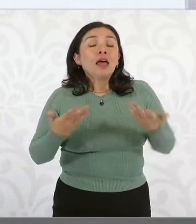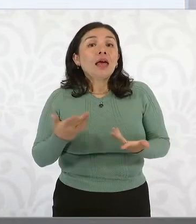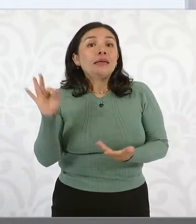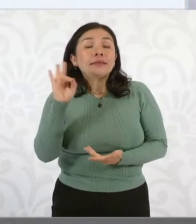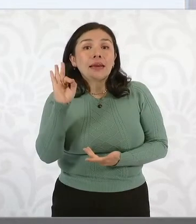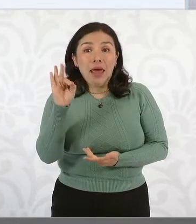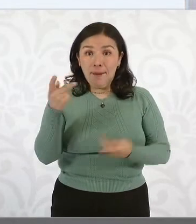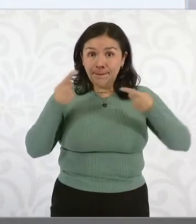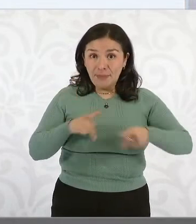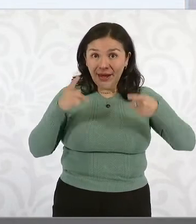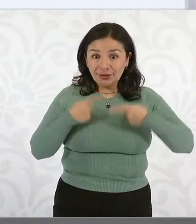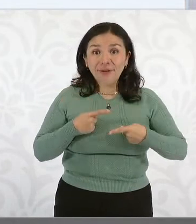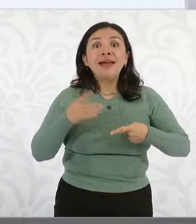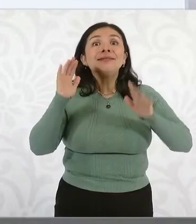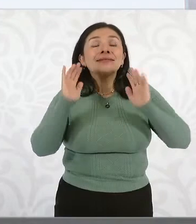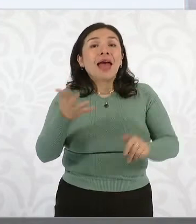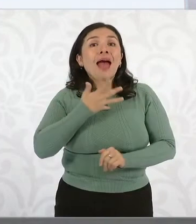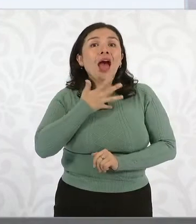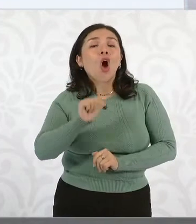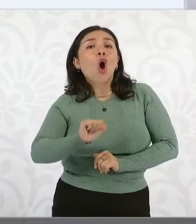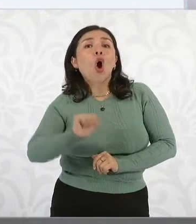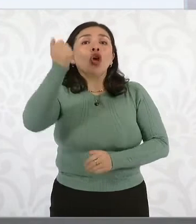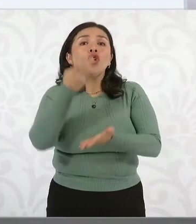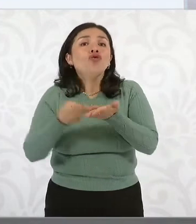ya tengan otra nacionalidad.